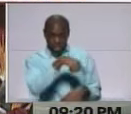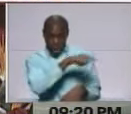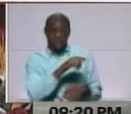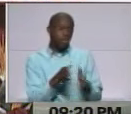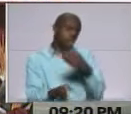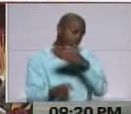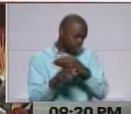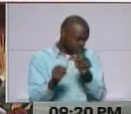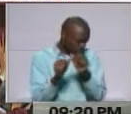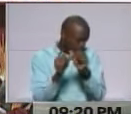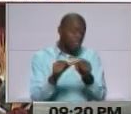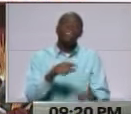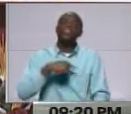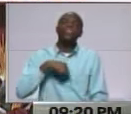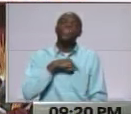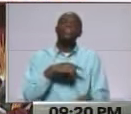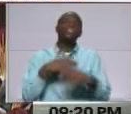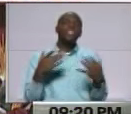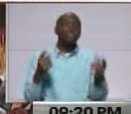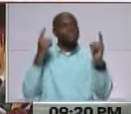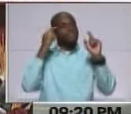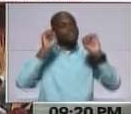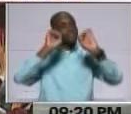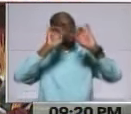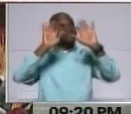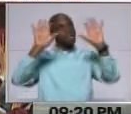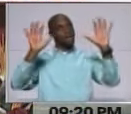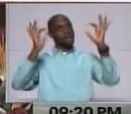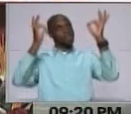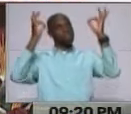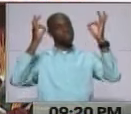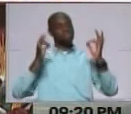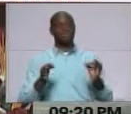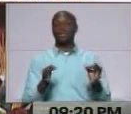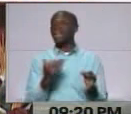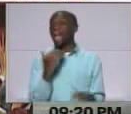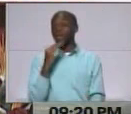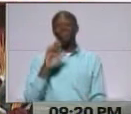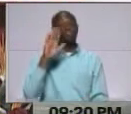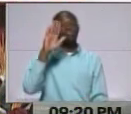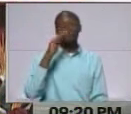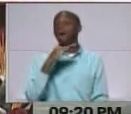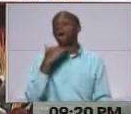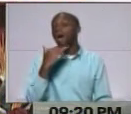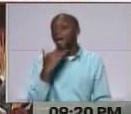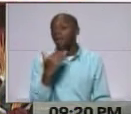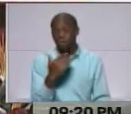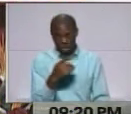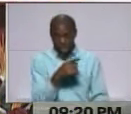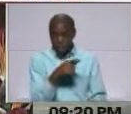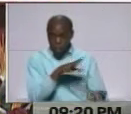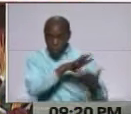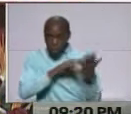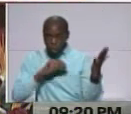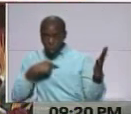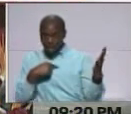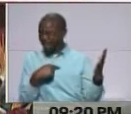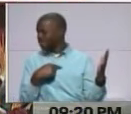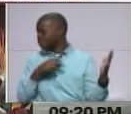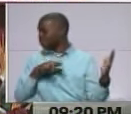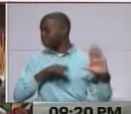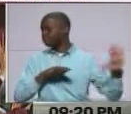importante es que nosotros tengamos la plena conciencia y que jamás y nunca caigamos en ningún hecho de eso. Jamás y